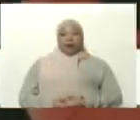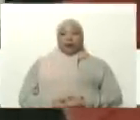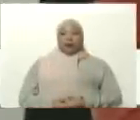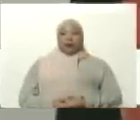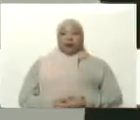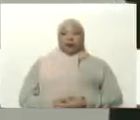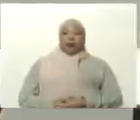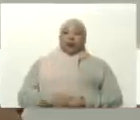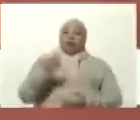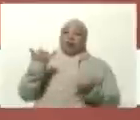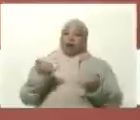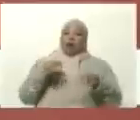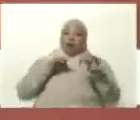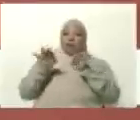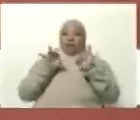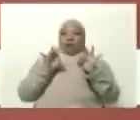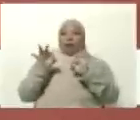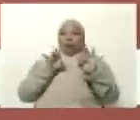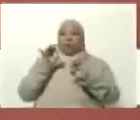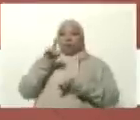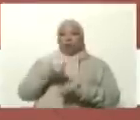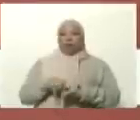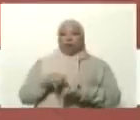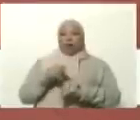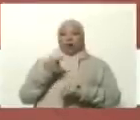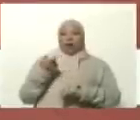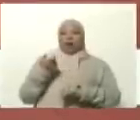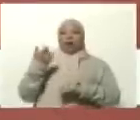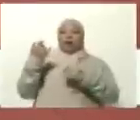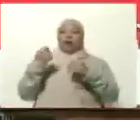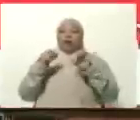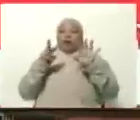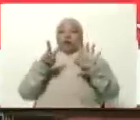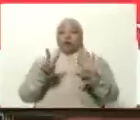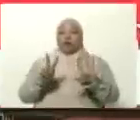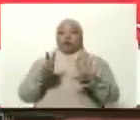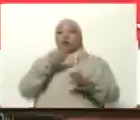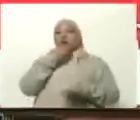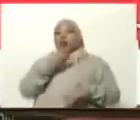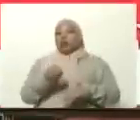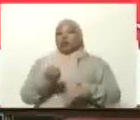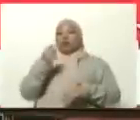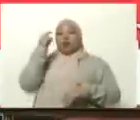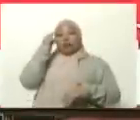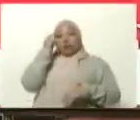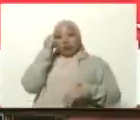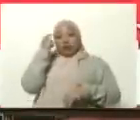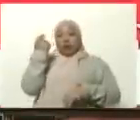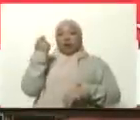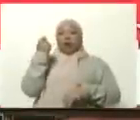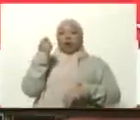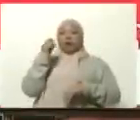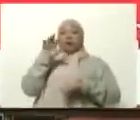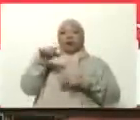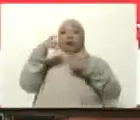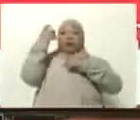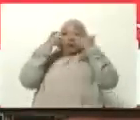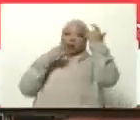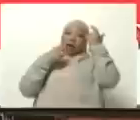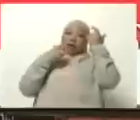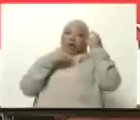Y nos preparamos también para este 8 de diciembre celebrar el Día del Amor y la Lealtad a nuestro comandante